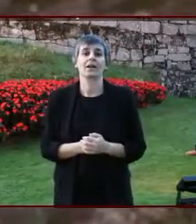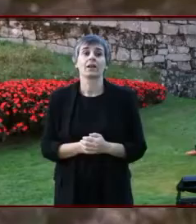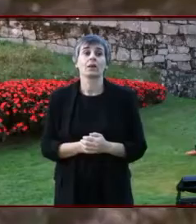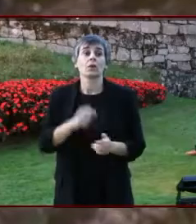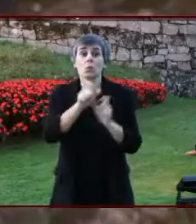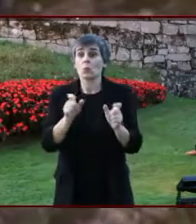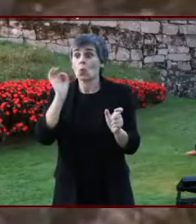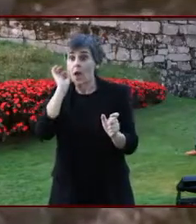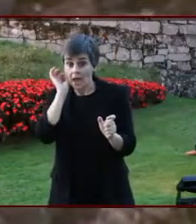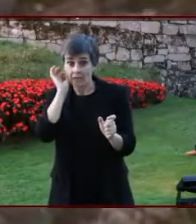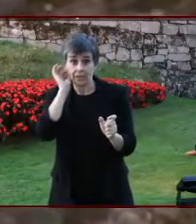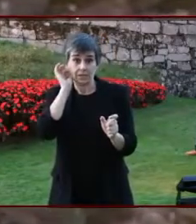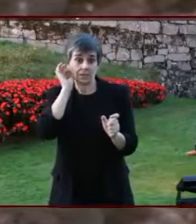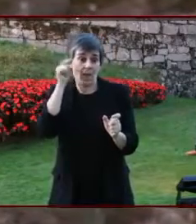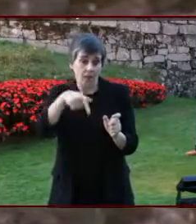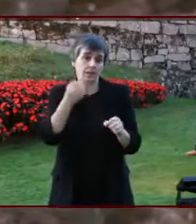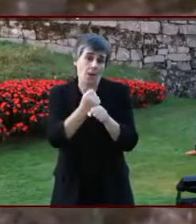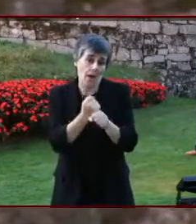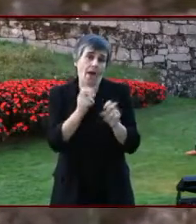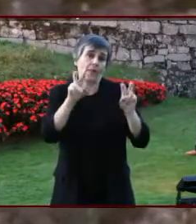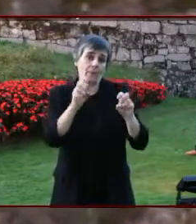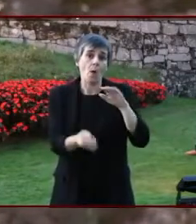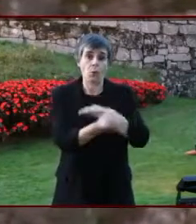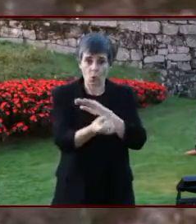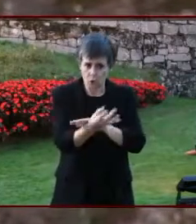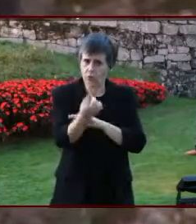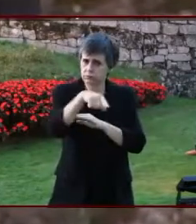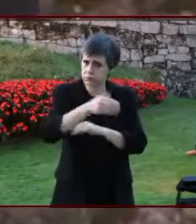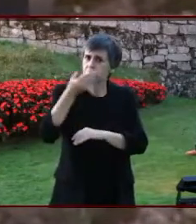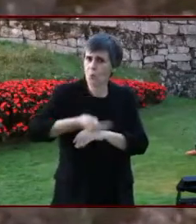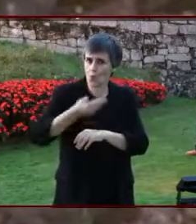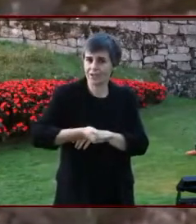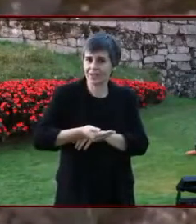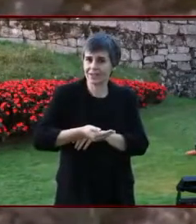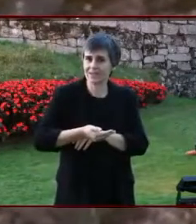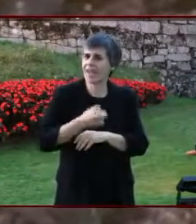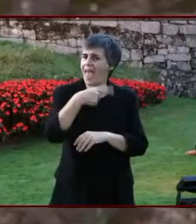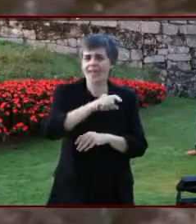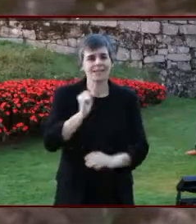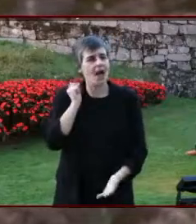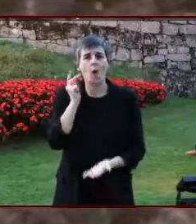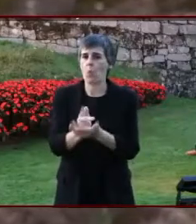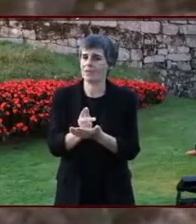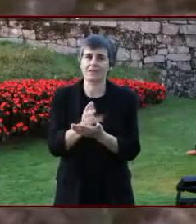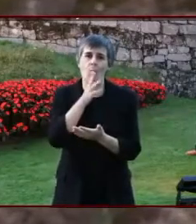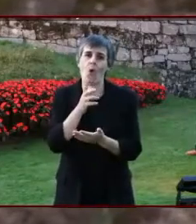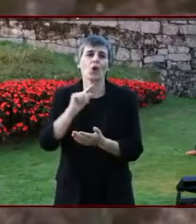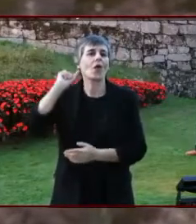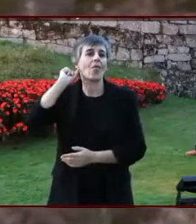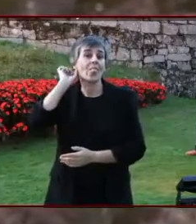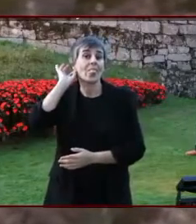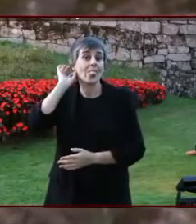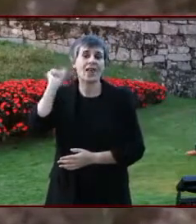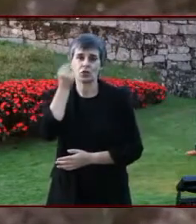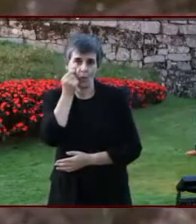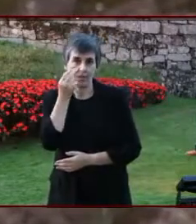producción, mulleres moi relevantes, que están apostando por Descúbreas, como Raquel Seijo,